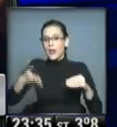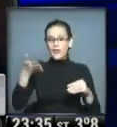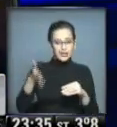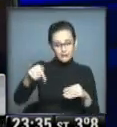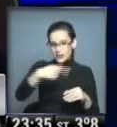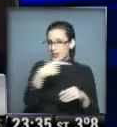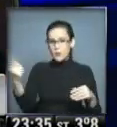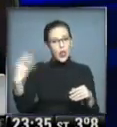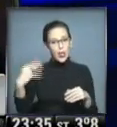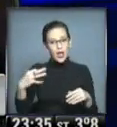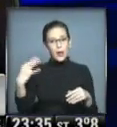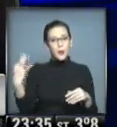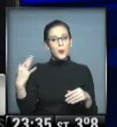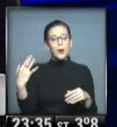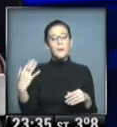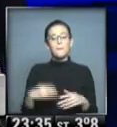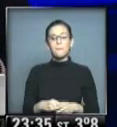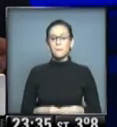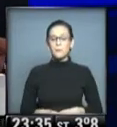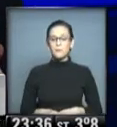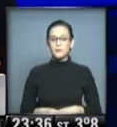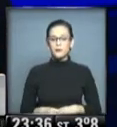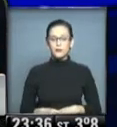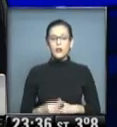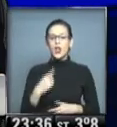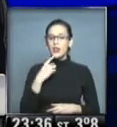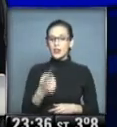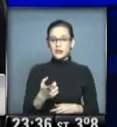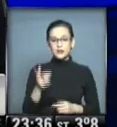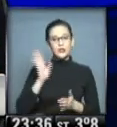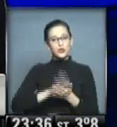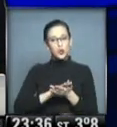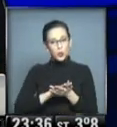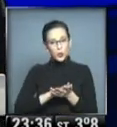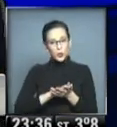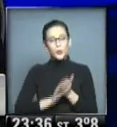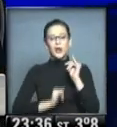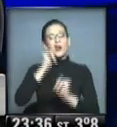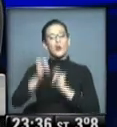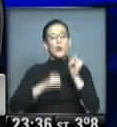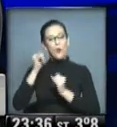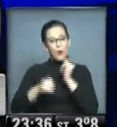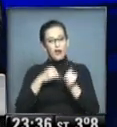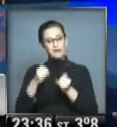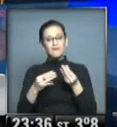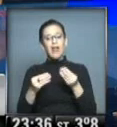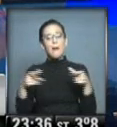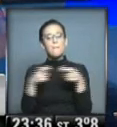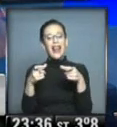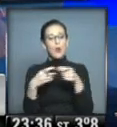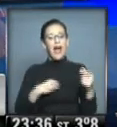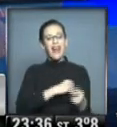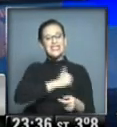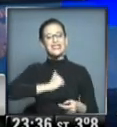meterle gente para que esté una semana más. Y decías, retrata esto, Diagnóstico Esperanza. ¿Y cómo